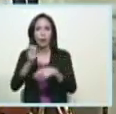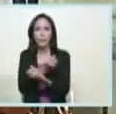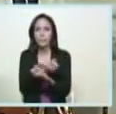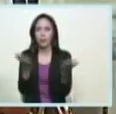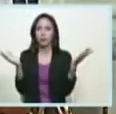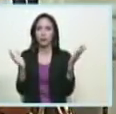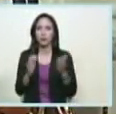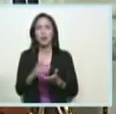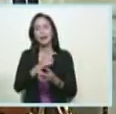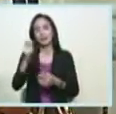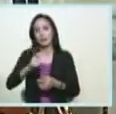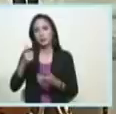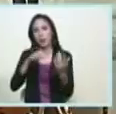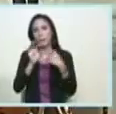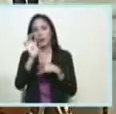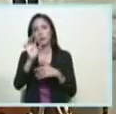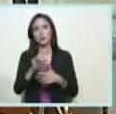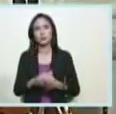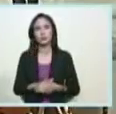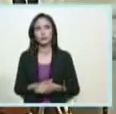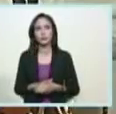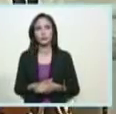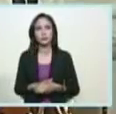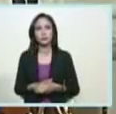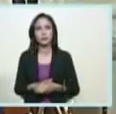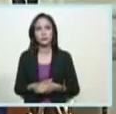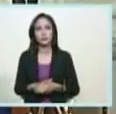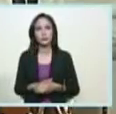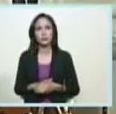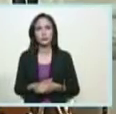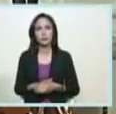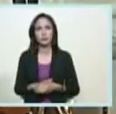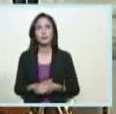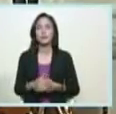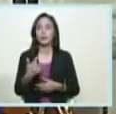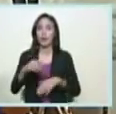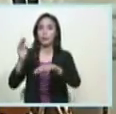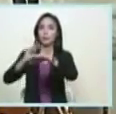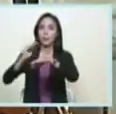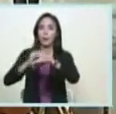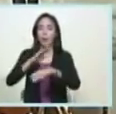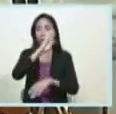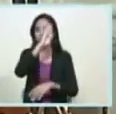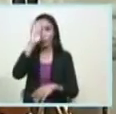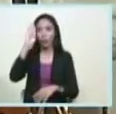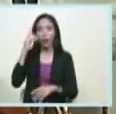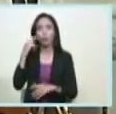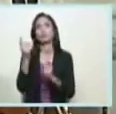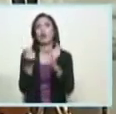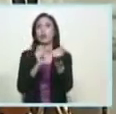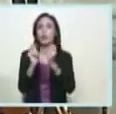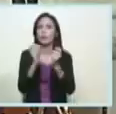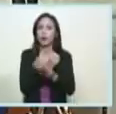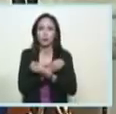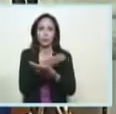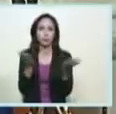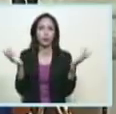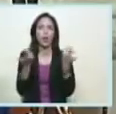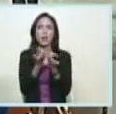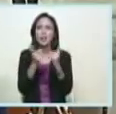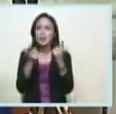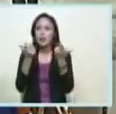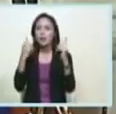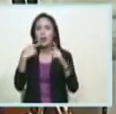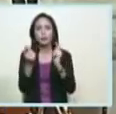que necesita el país por eso compañero diosdado cabello para un debate abierto libre